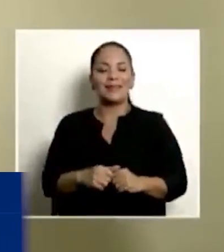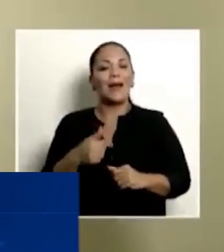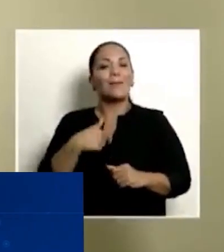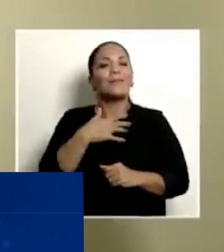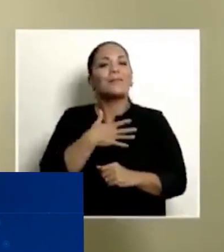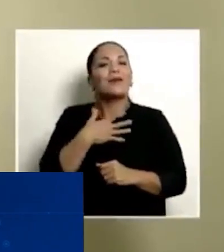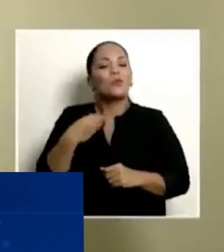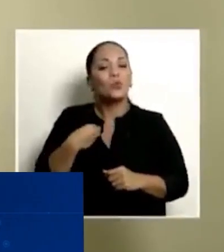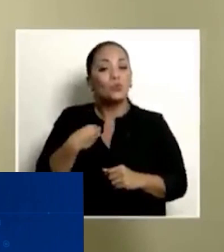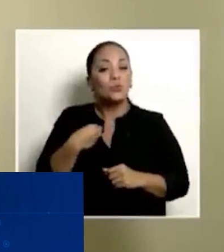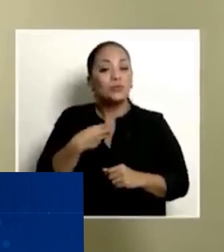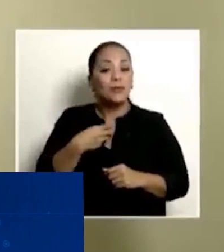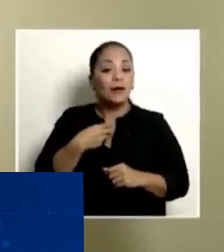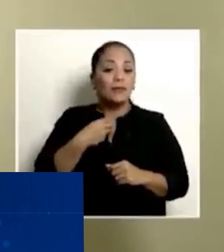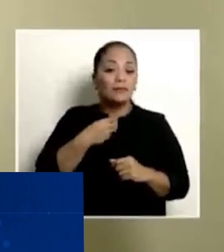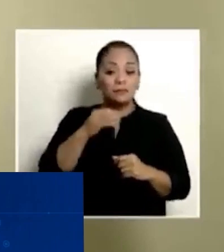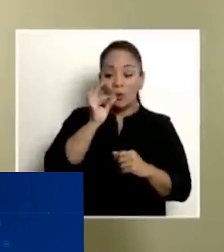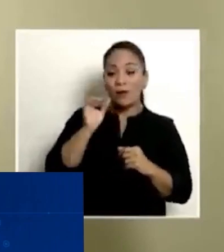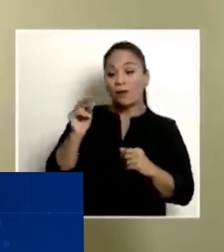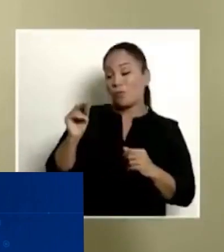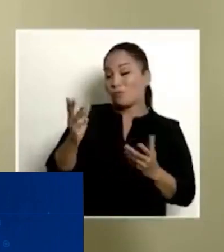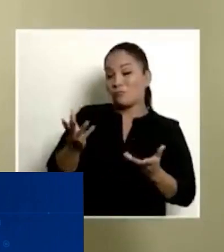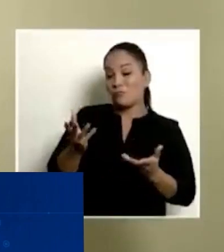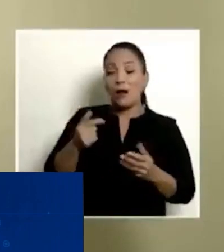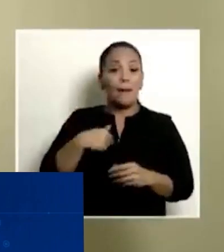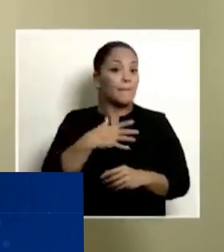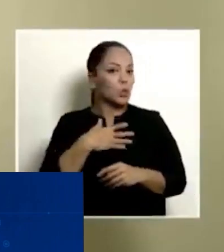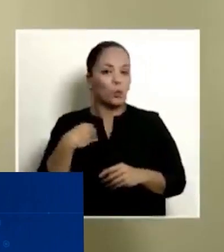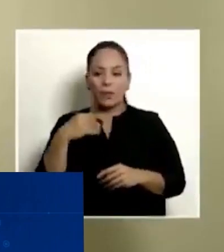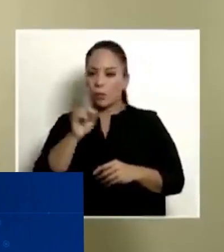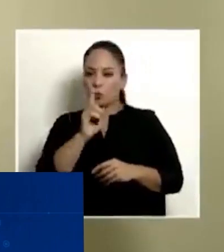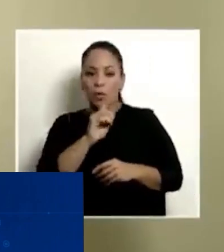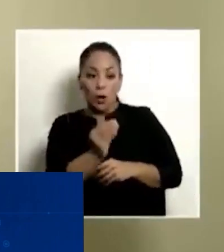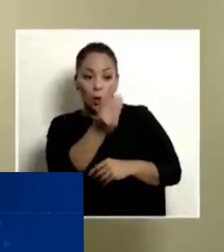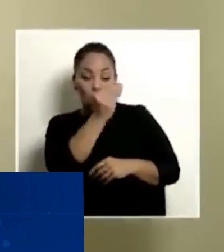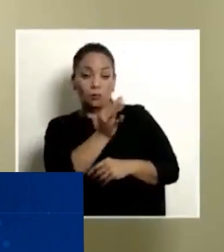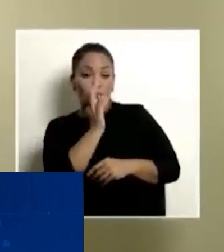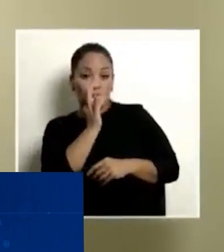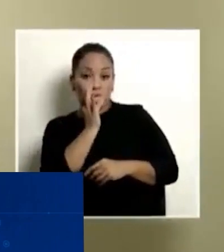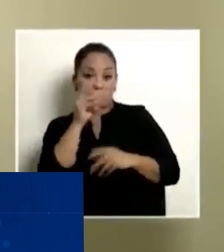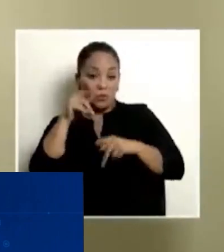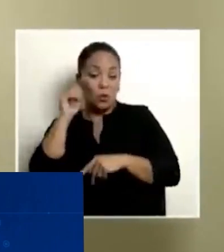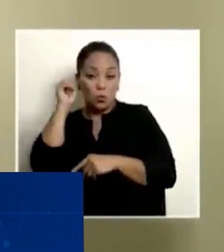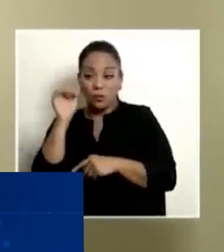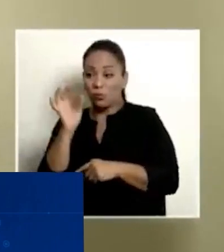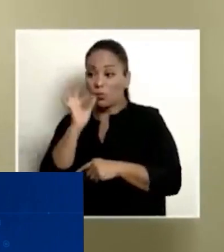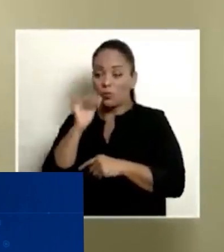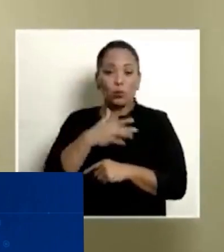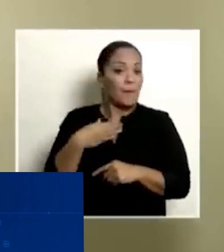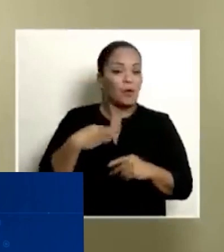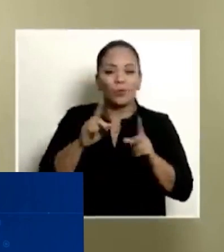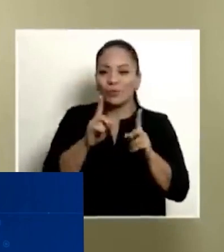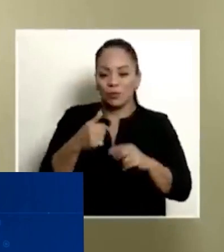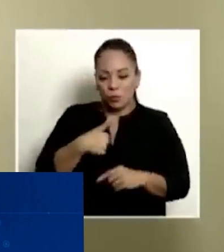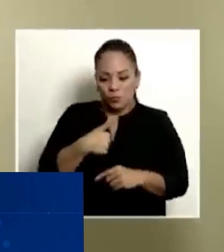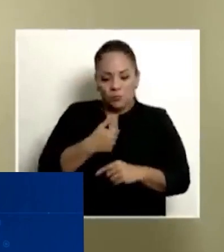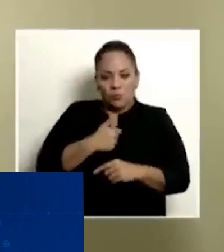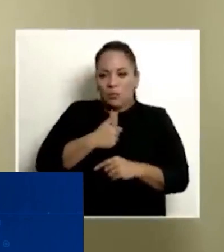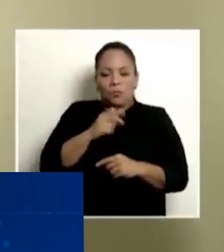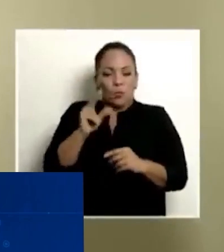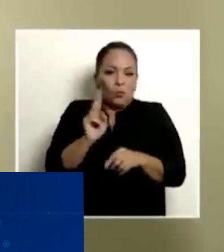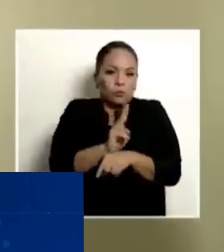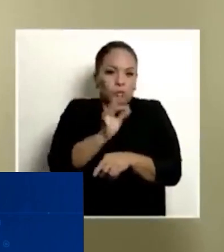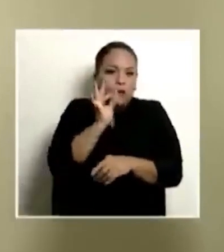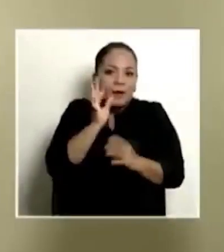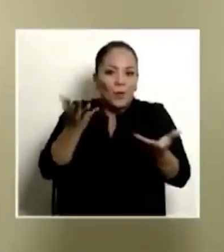gusta, ¿no? A mí no me gusta que los jóvenes fumen marihuana, ni que los viejos tampoco. Yo personalmente no la consumo,